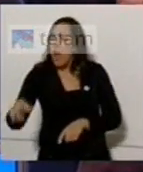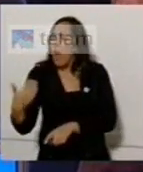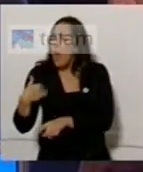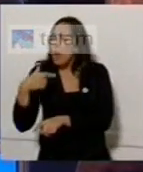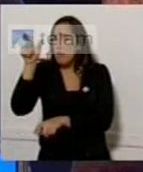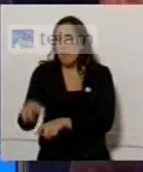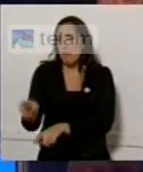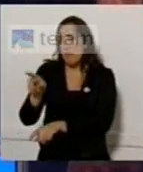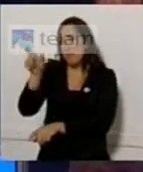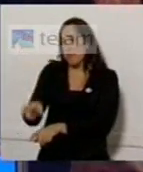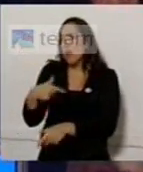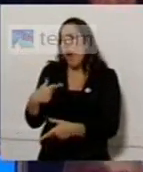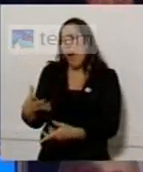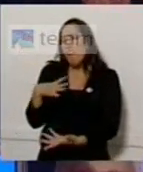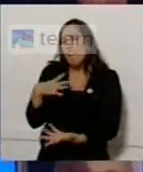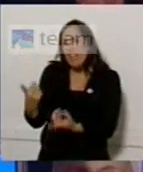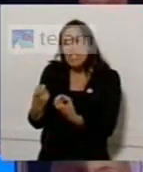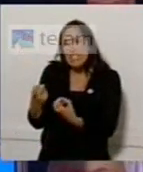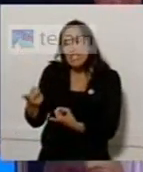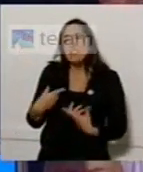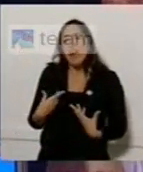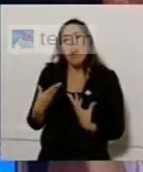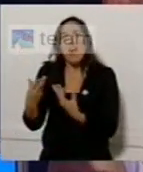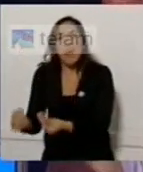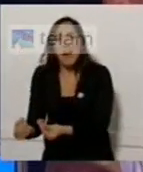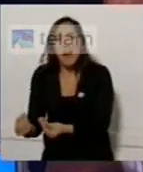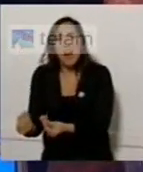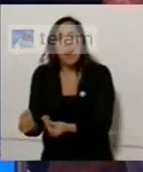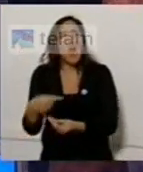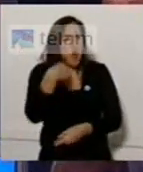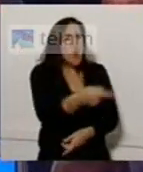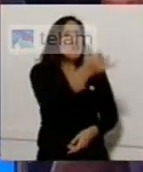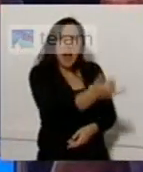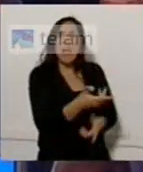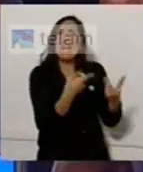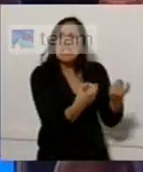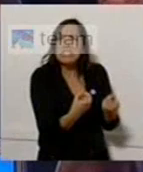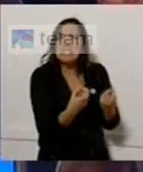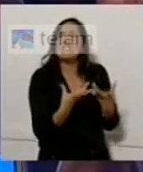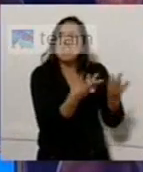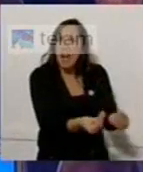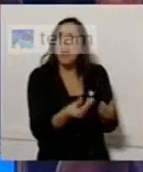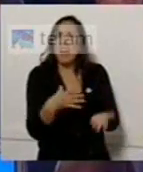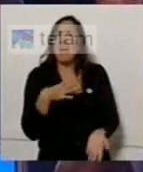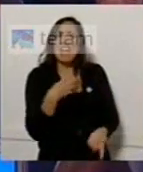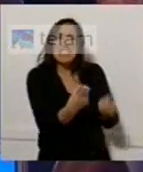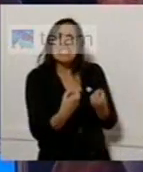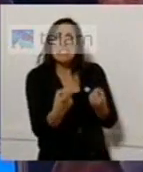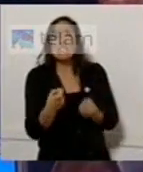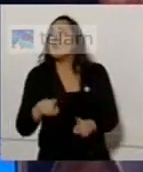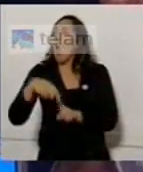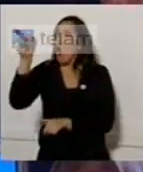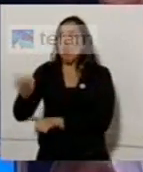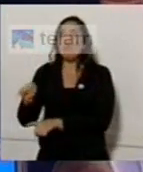algo. Hay muchos a los que todavía le faltan muchas cosas. Yo les pido a los que ya han tenido logros